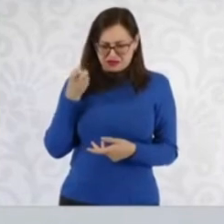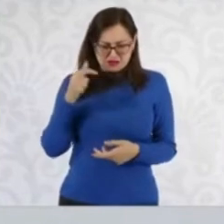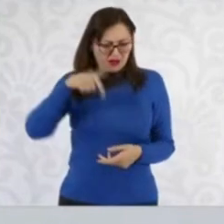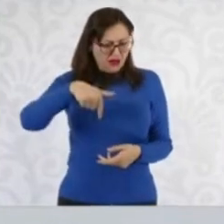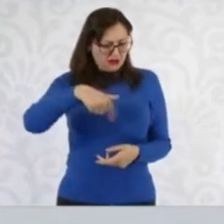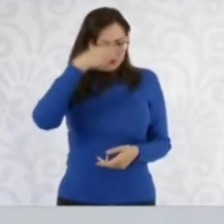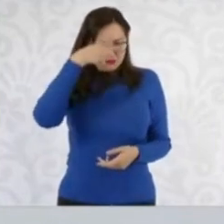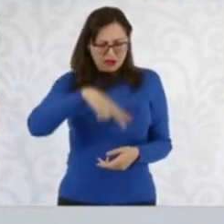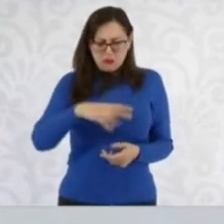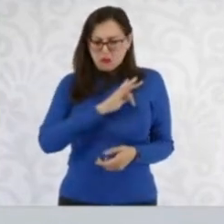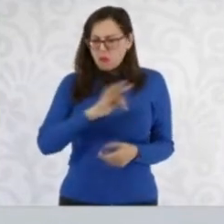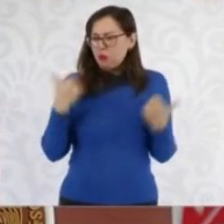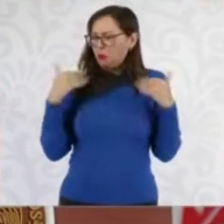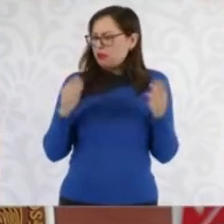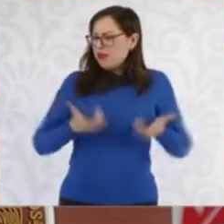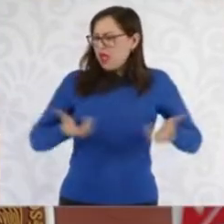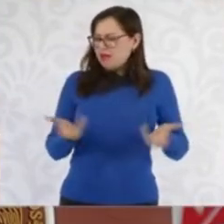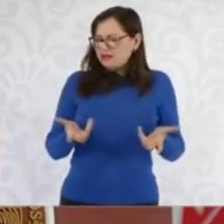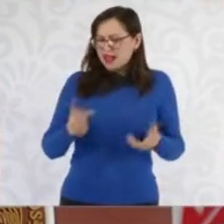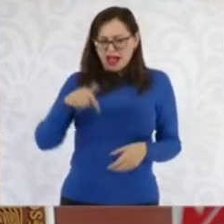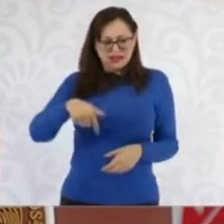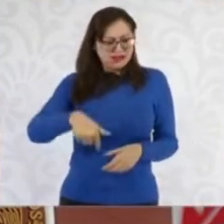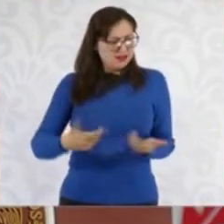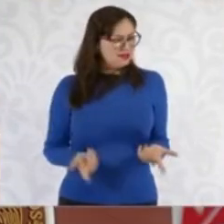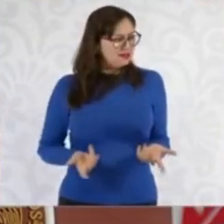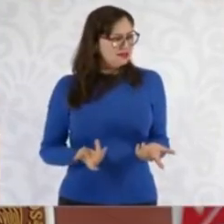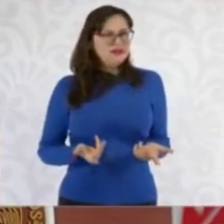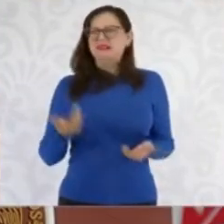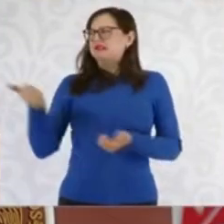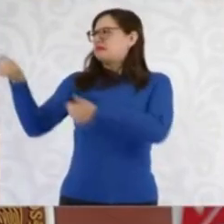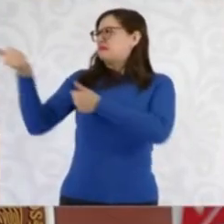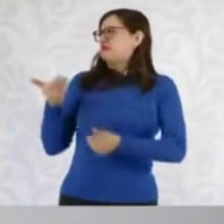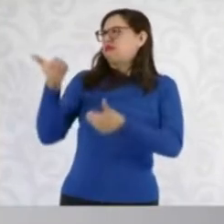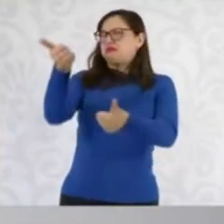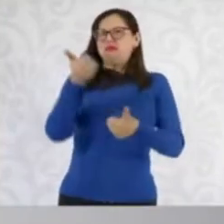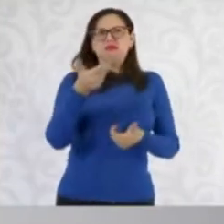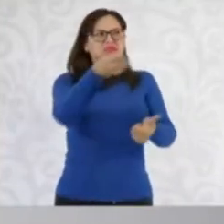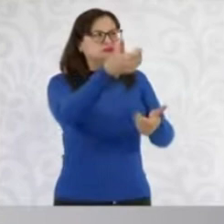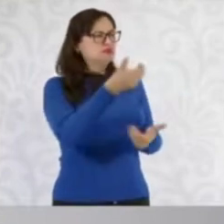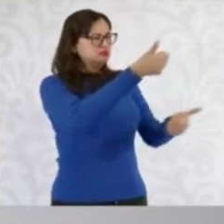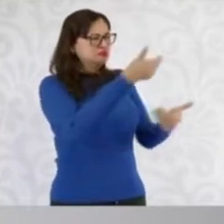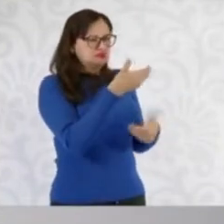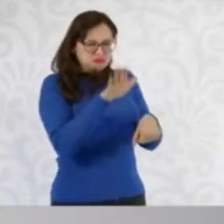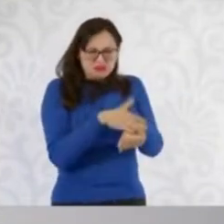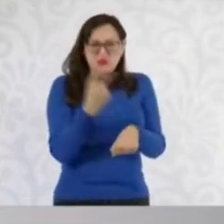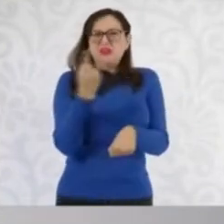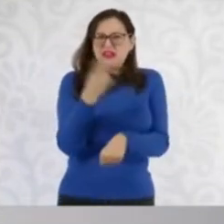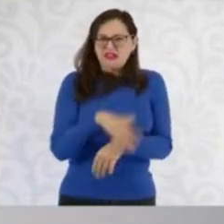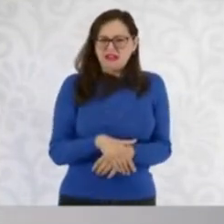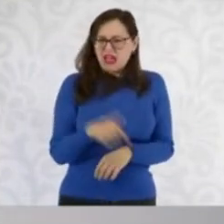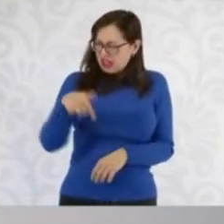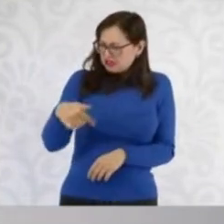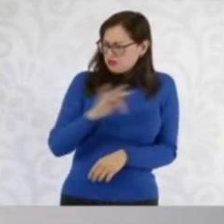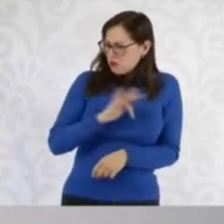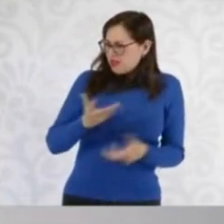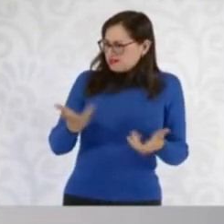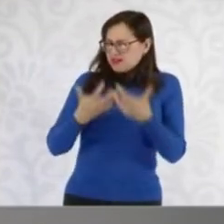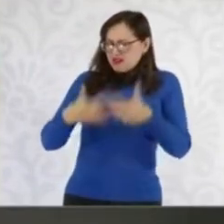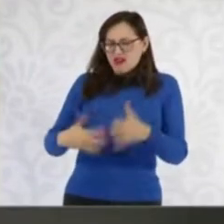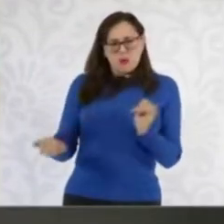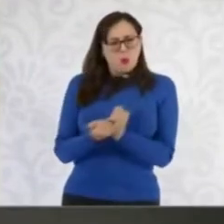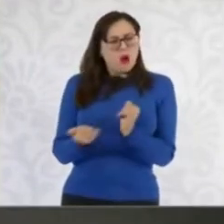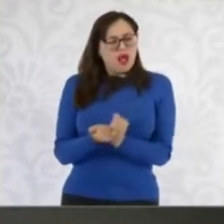esta visión que había antes de que no debía haber política industrial. No, sí tiene que haber política industrial. Y que se fabrique aquí lo que se pueda fabricar. Entonces